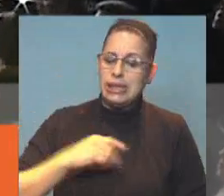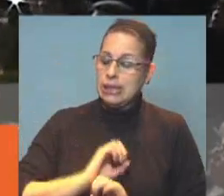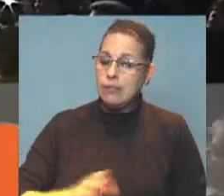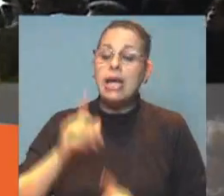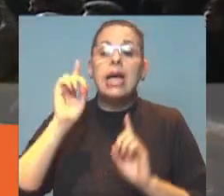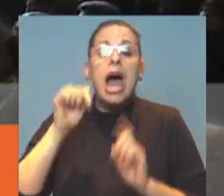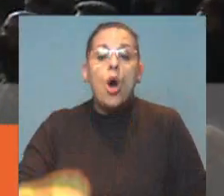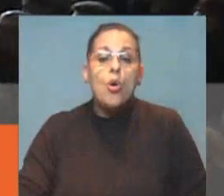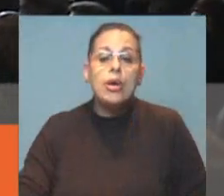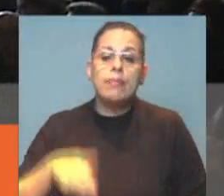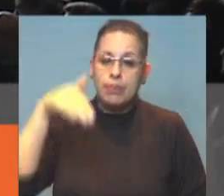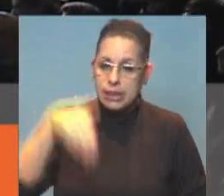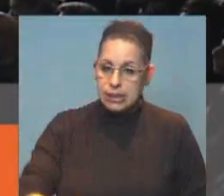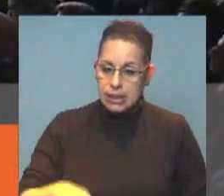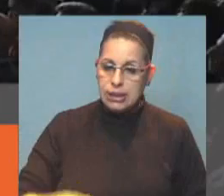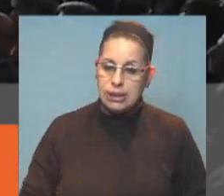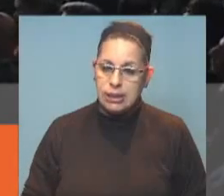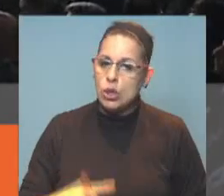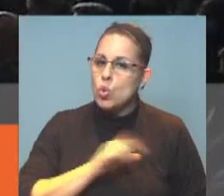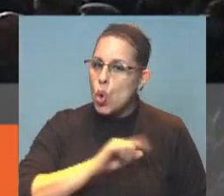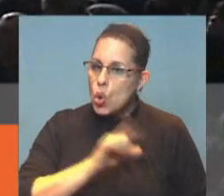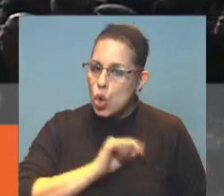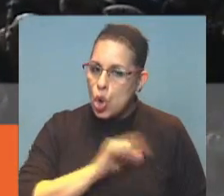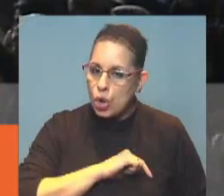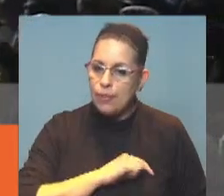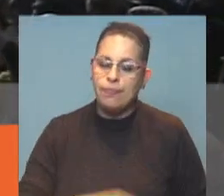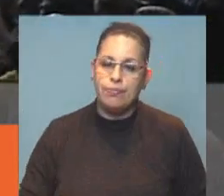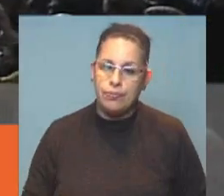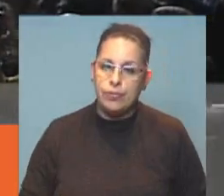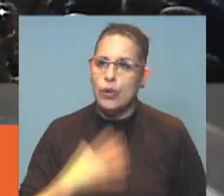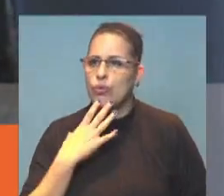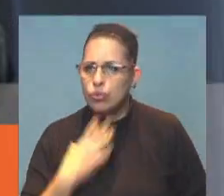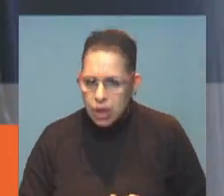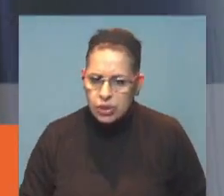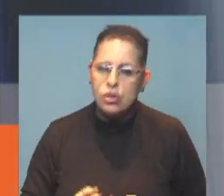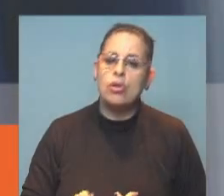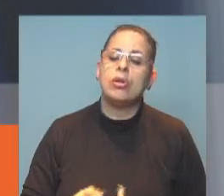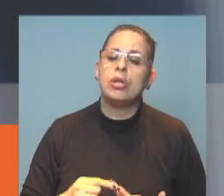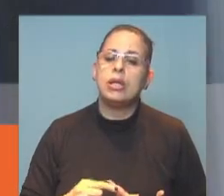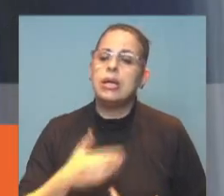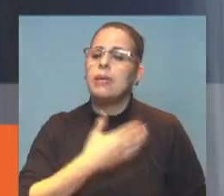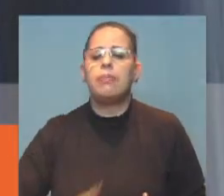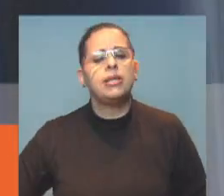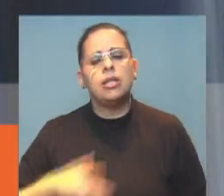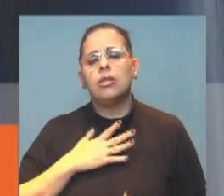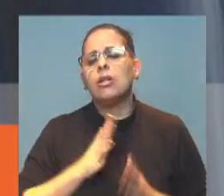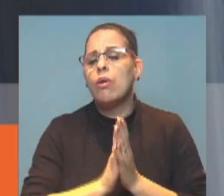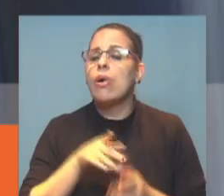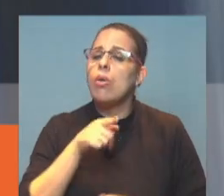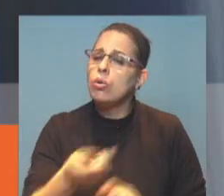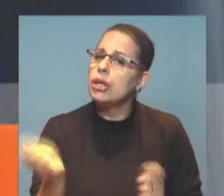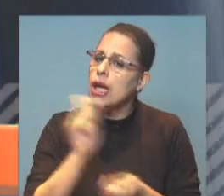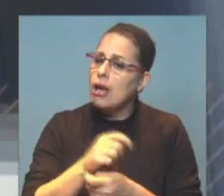un presente que nos duele, de frustración. Presidente,